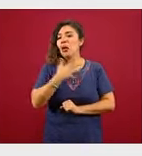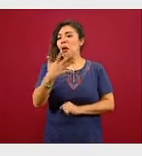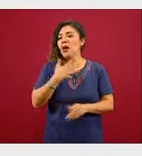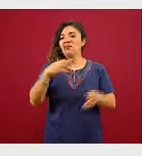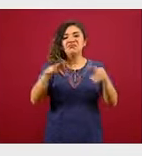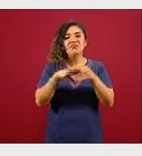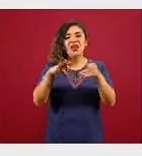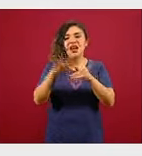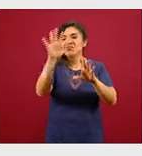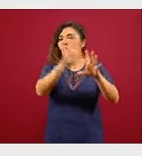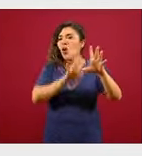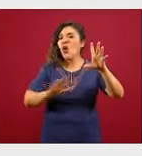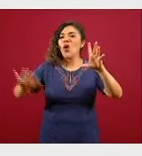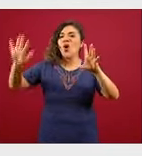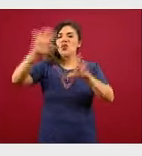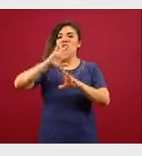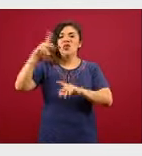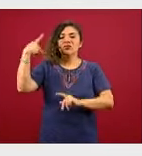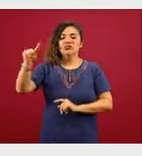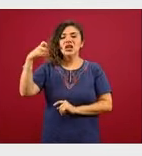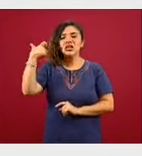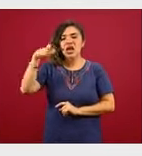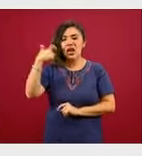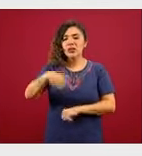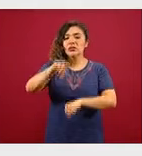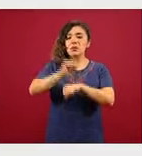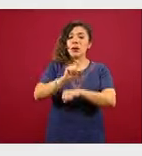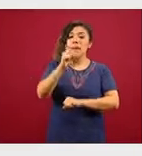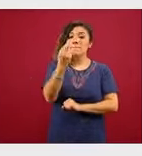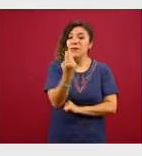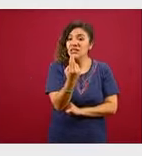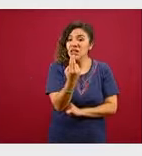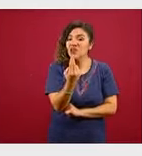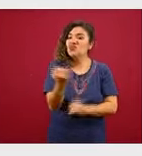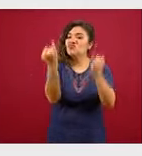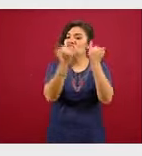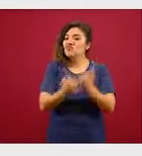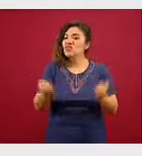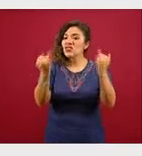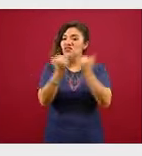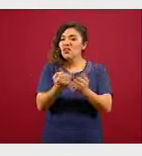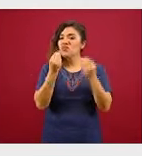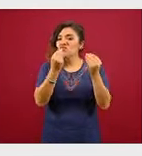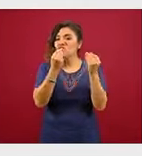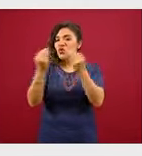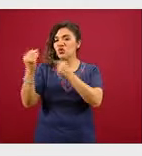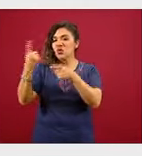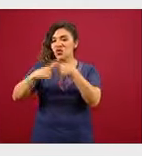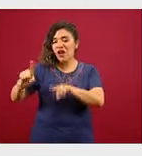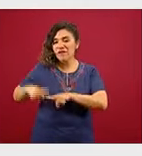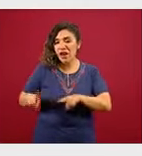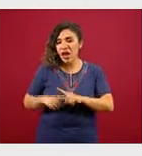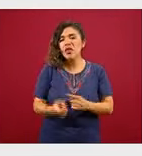prácticamente todos los demás, en la 24, en la 25 se mantienen todavía varios activos y tenemos algunas disminuciones, pero